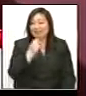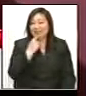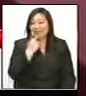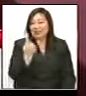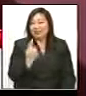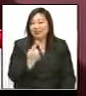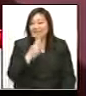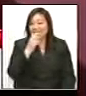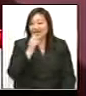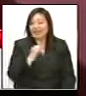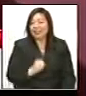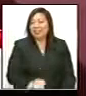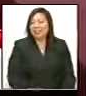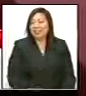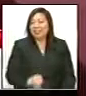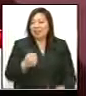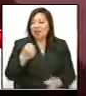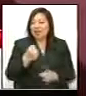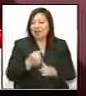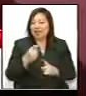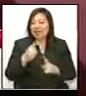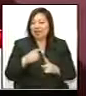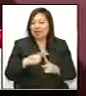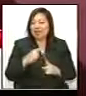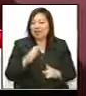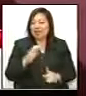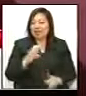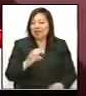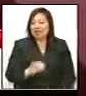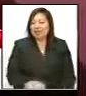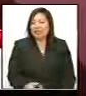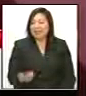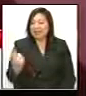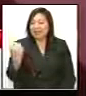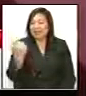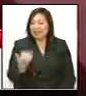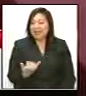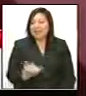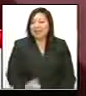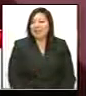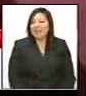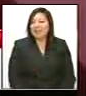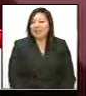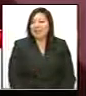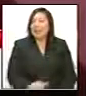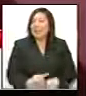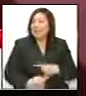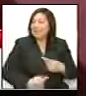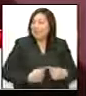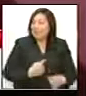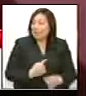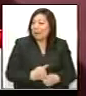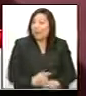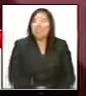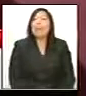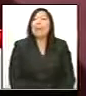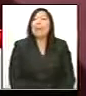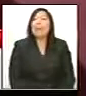enterado que es el embajador de lucha contra la tuberculosis, también ha tenido que estar aquí. Dígale usted que para la próxima lo vamos